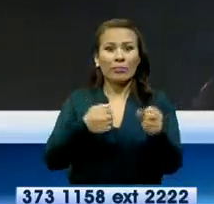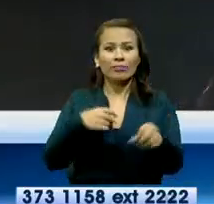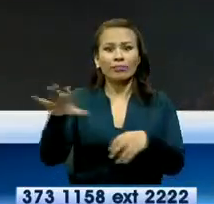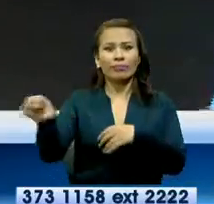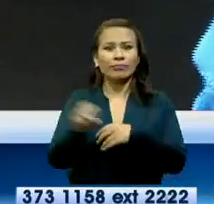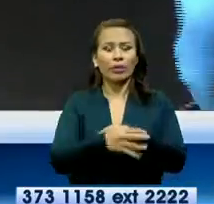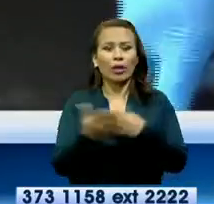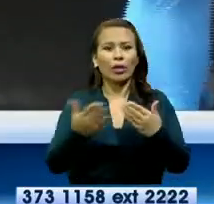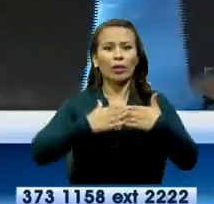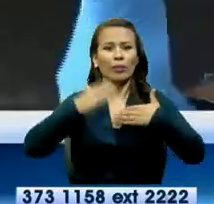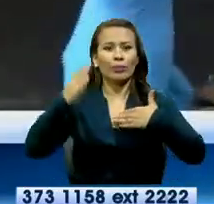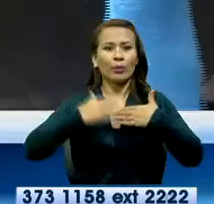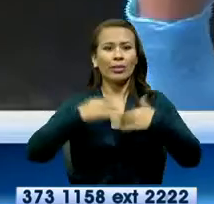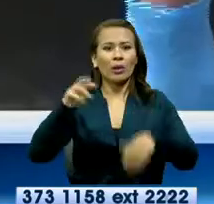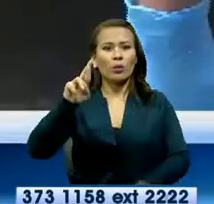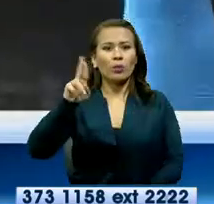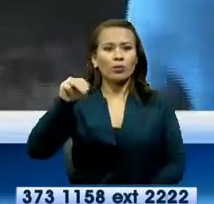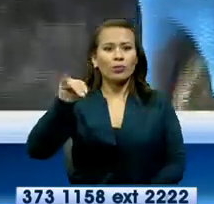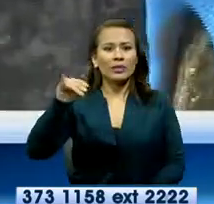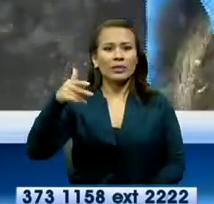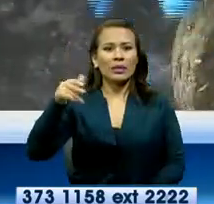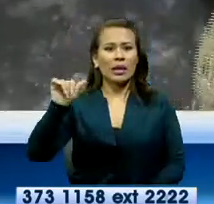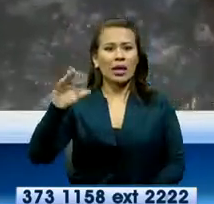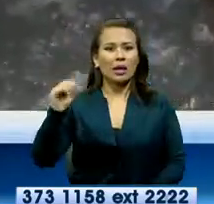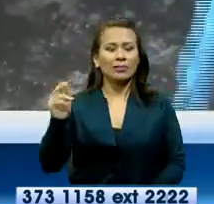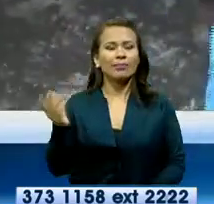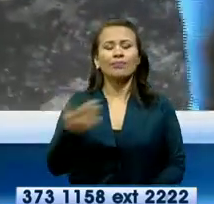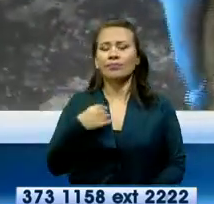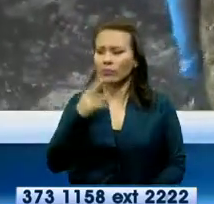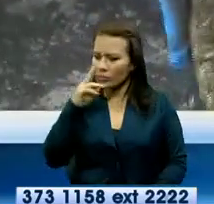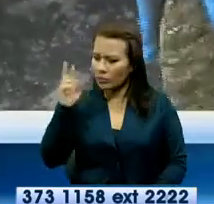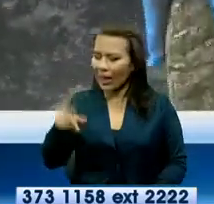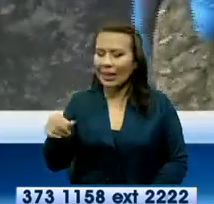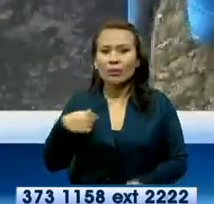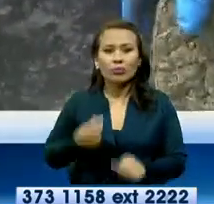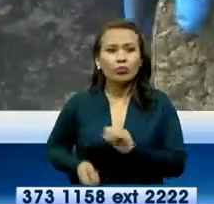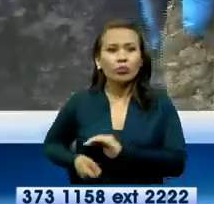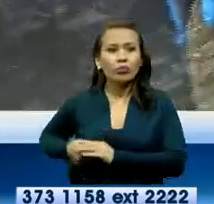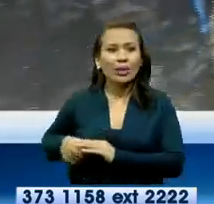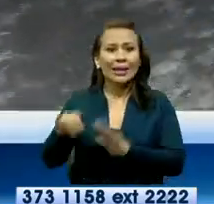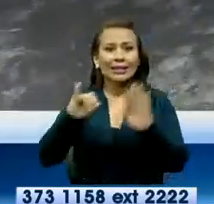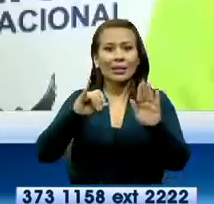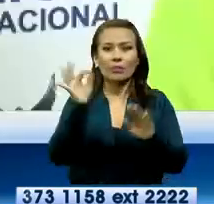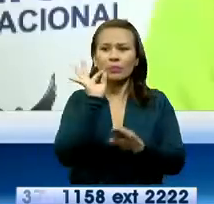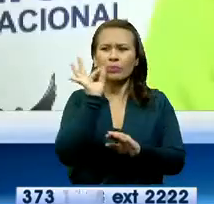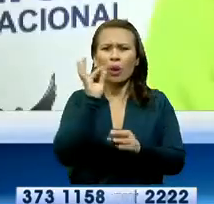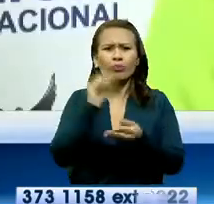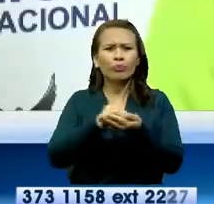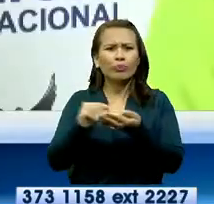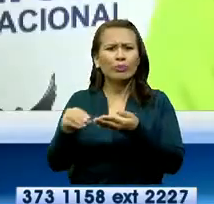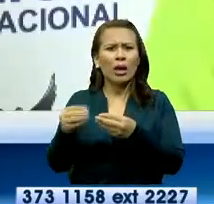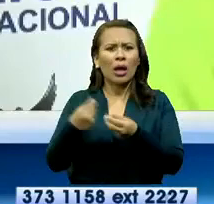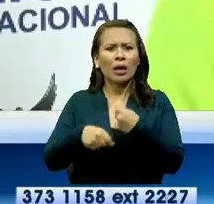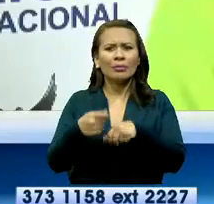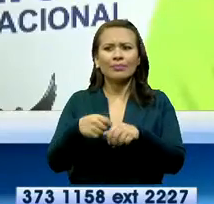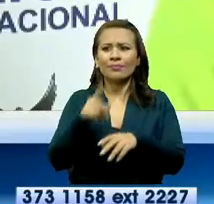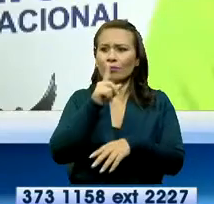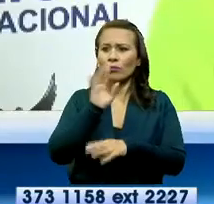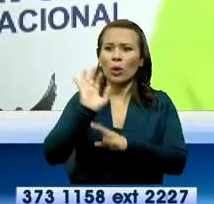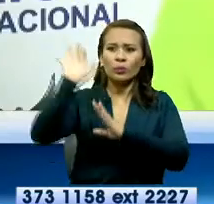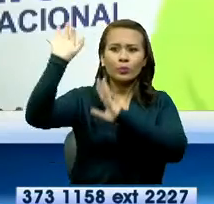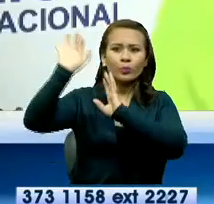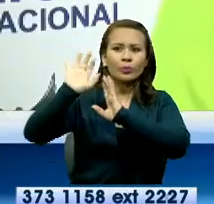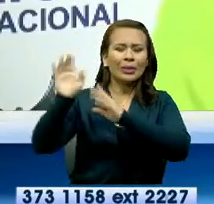interceptado en el puente internacional de Rumichaca. Llevaba más de 6.000 gramos de marihuana. Esta iba al puerto de Manta. Tenía oculto 13 paquetes